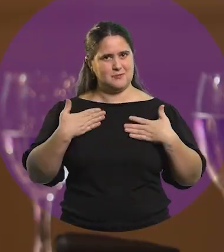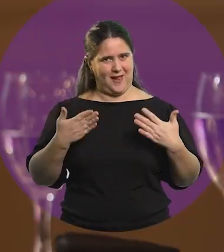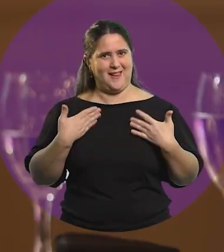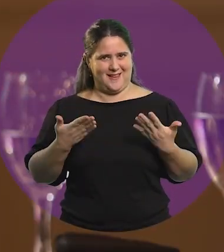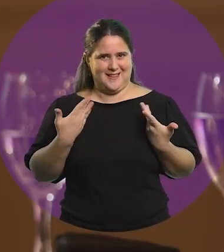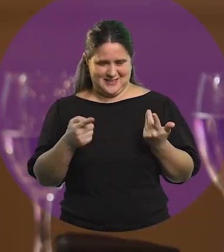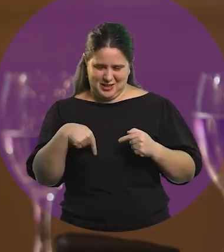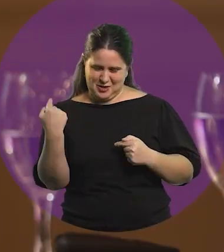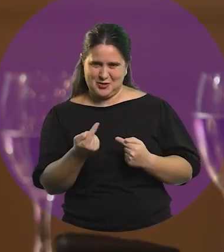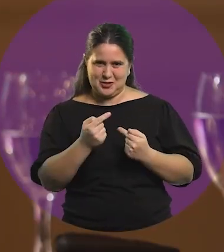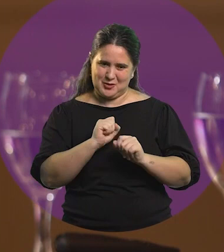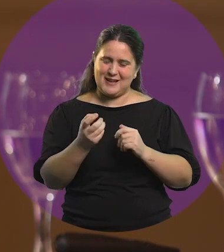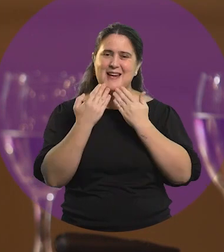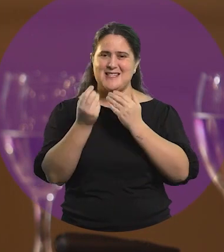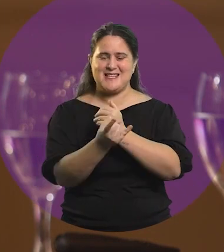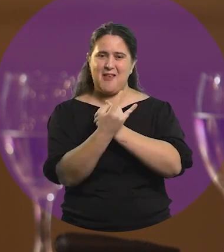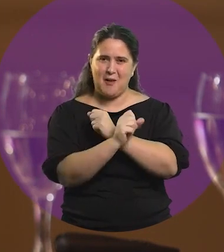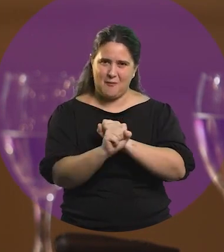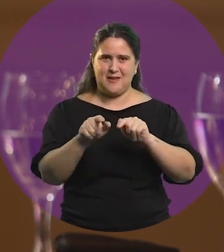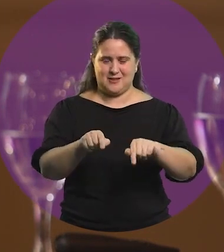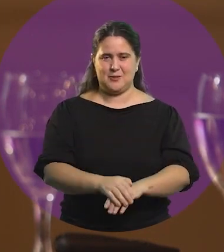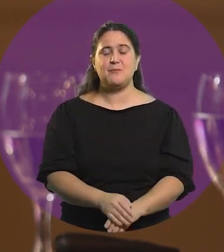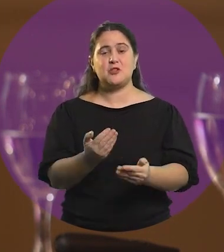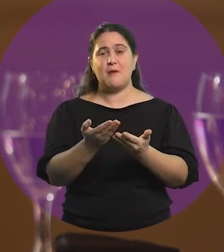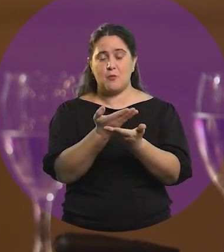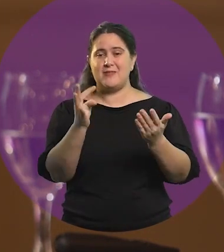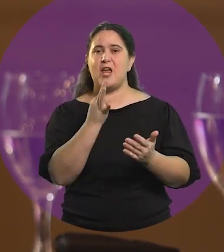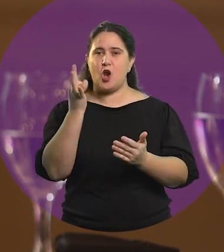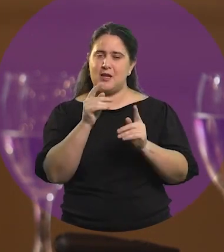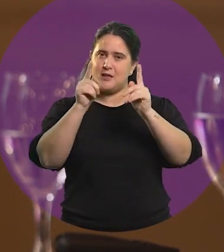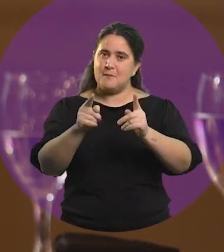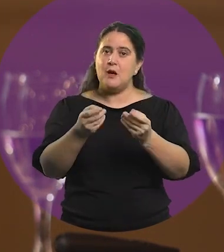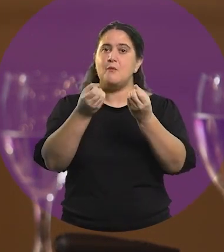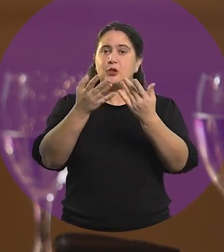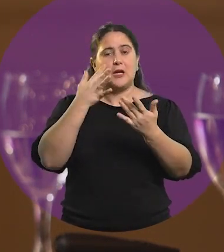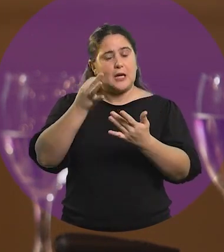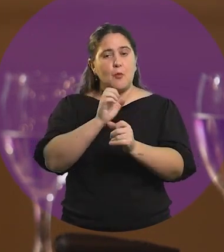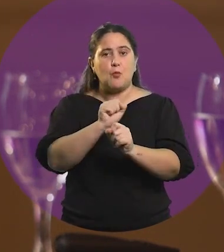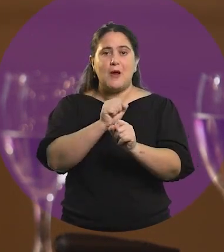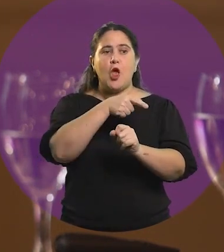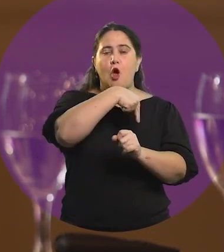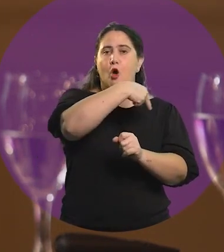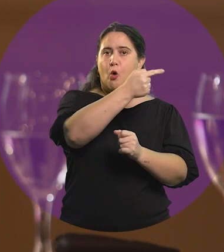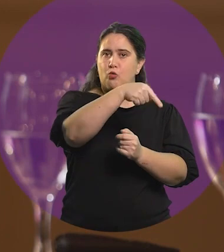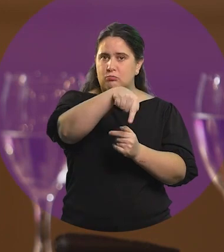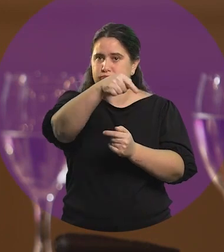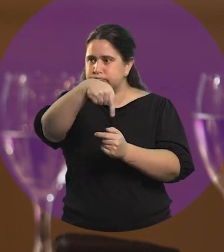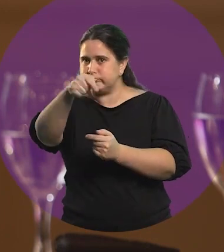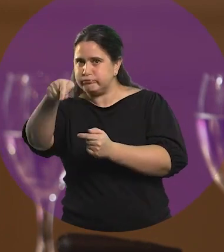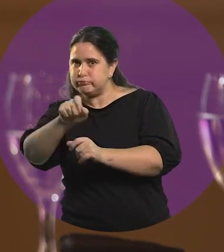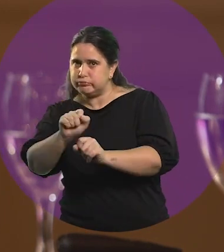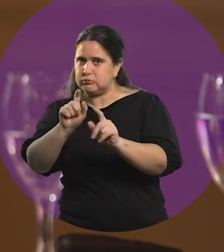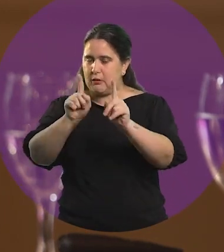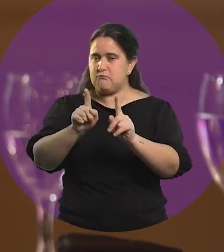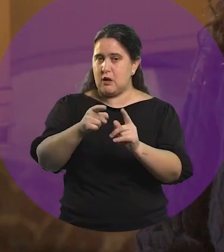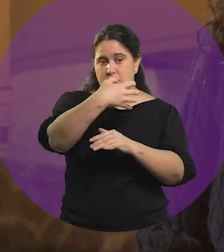alegría, que posibilite estas cosas. Entonces, vamos a compartir el marco teórico porque también creemos que es extrapolable a muchas otras instituciones que están acá de una